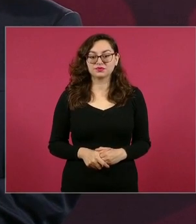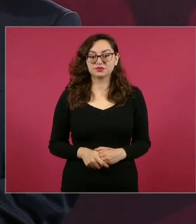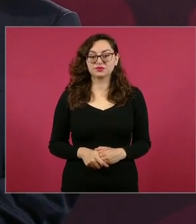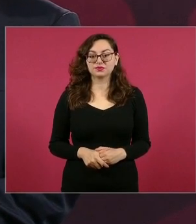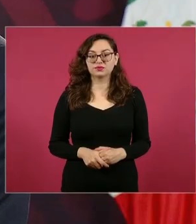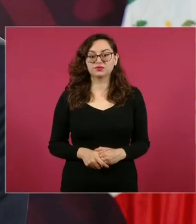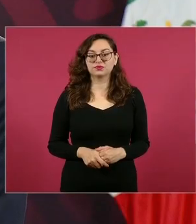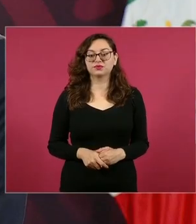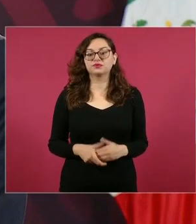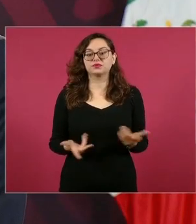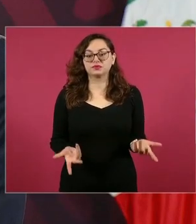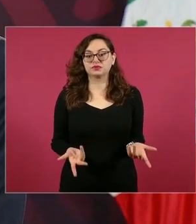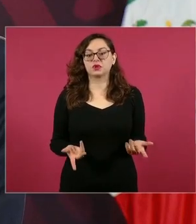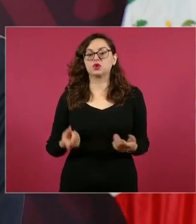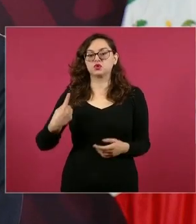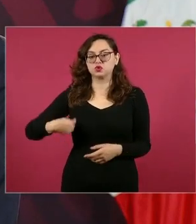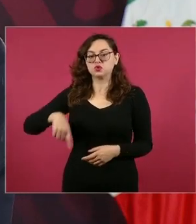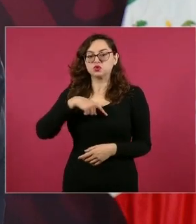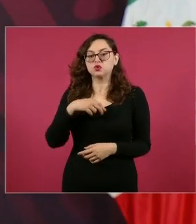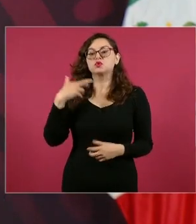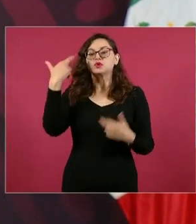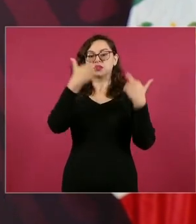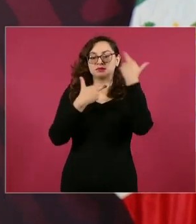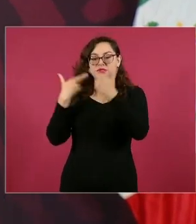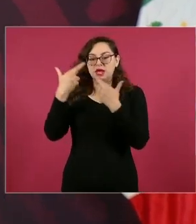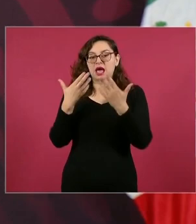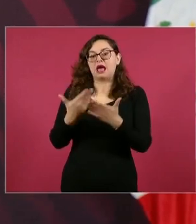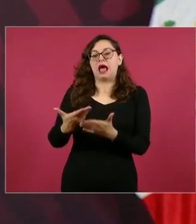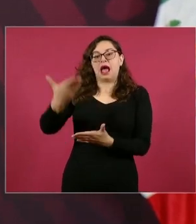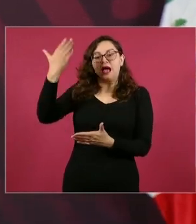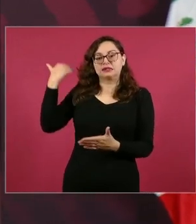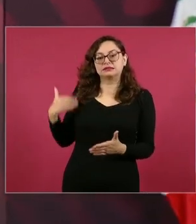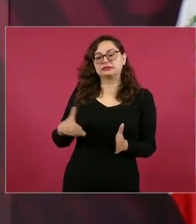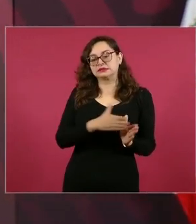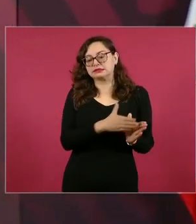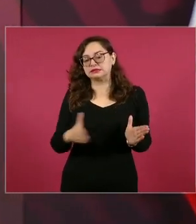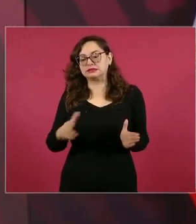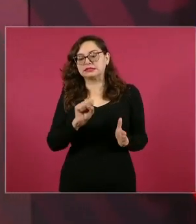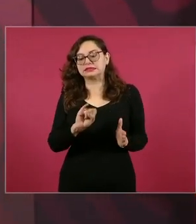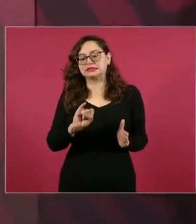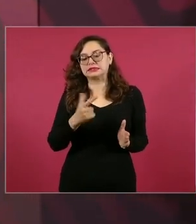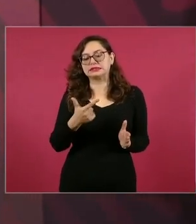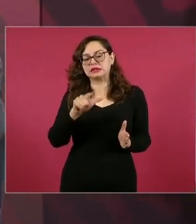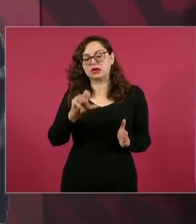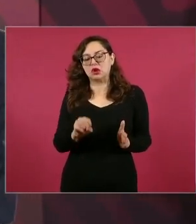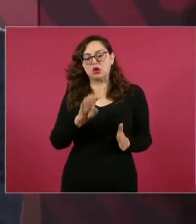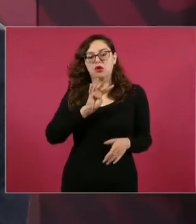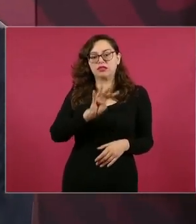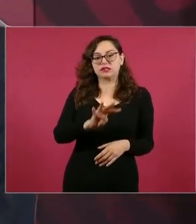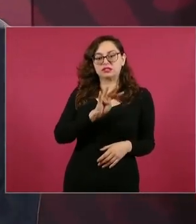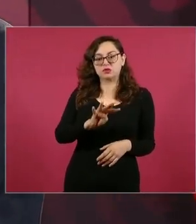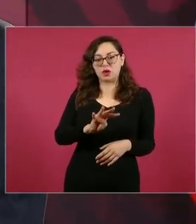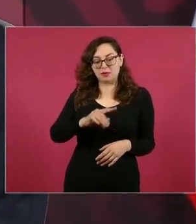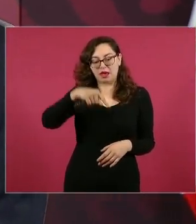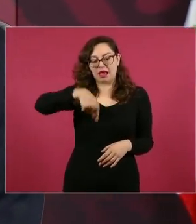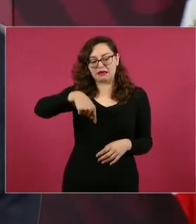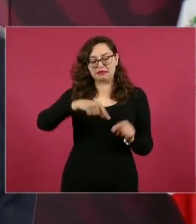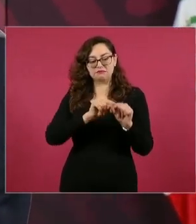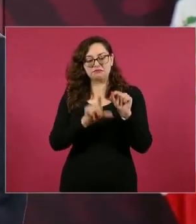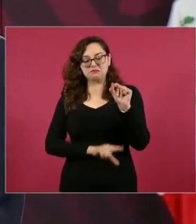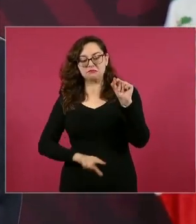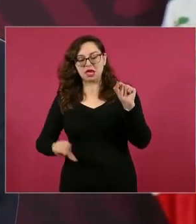en el siglo 19 los conservadores tenían el poder en